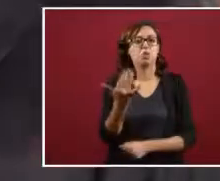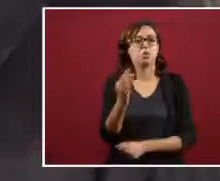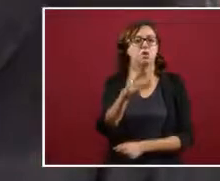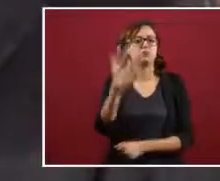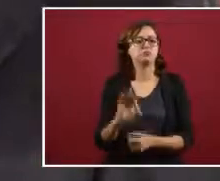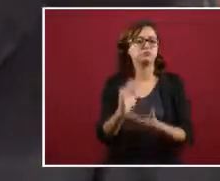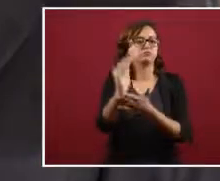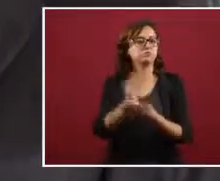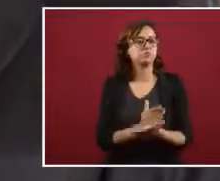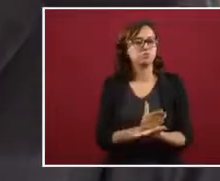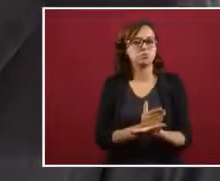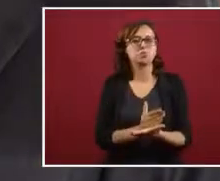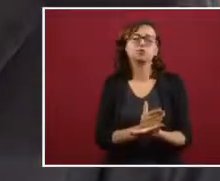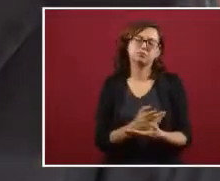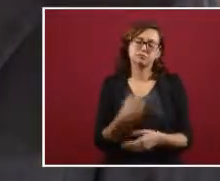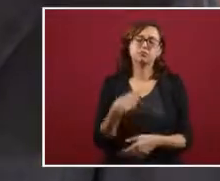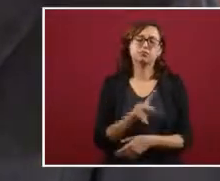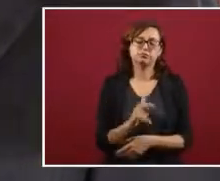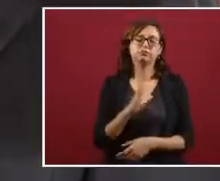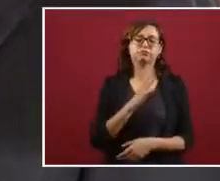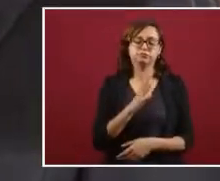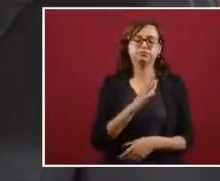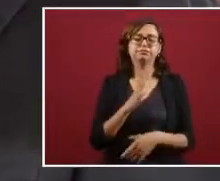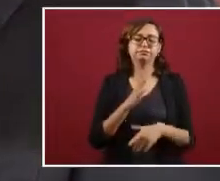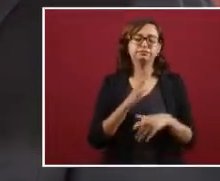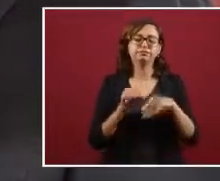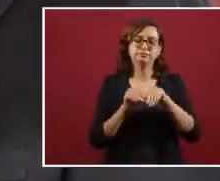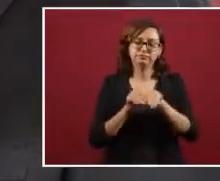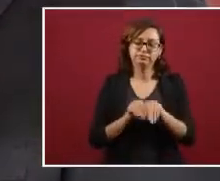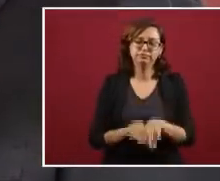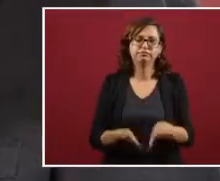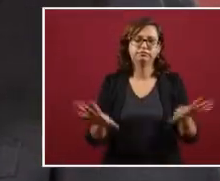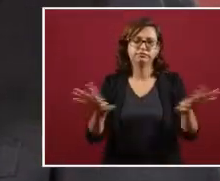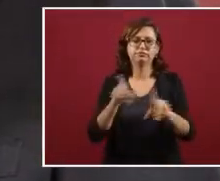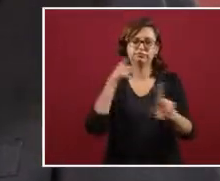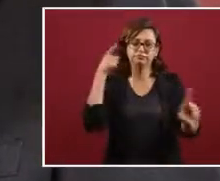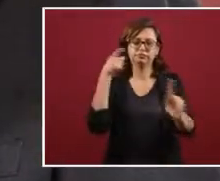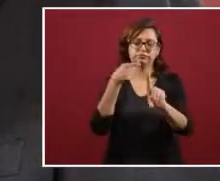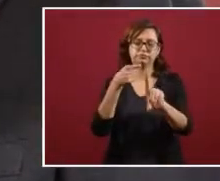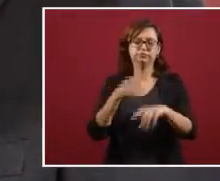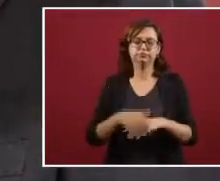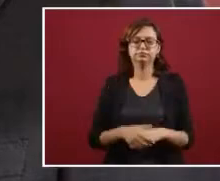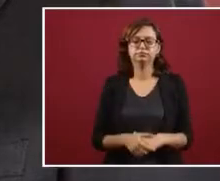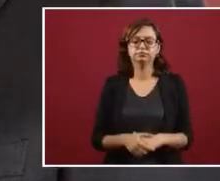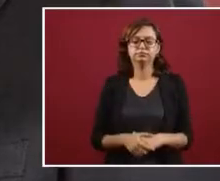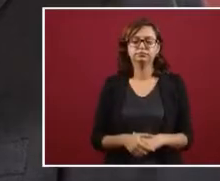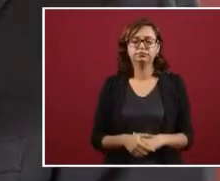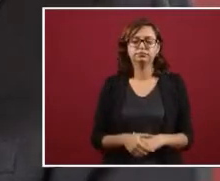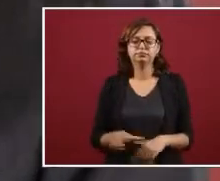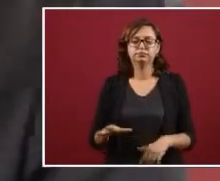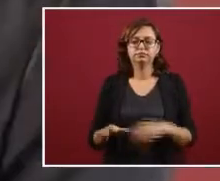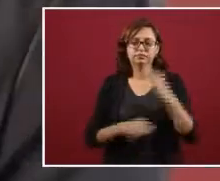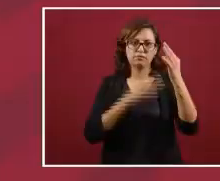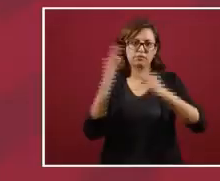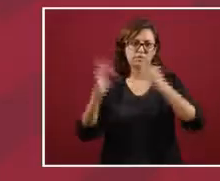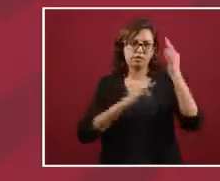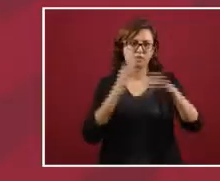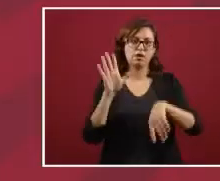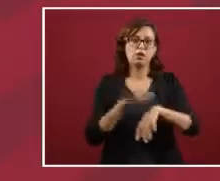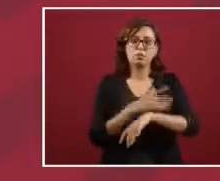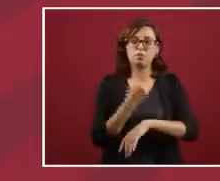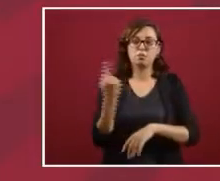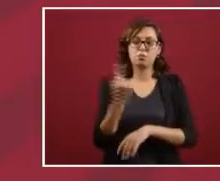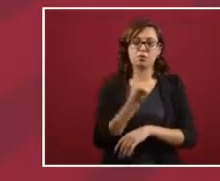pero sí hay también presupuesto con ese propósito, porque